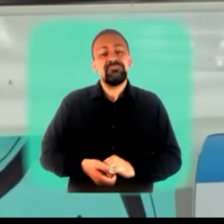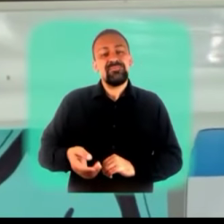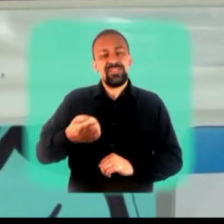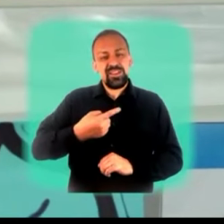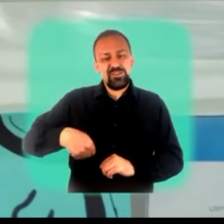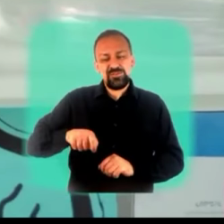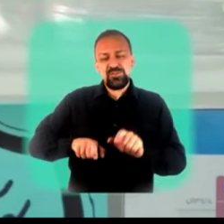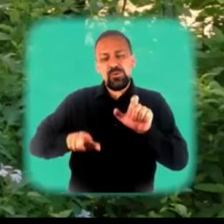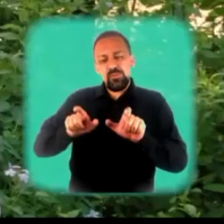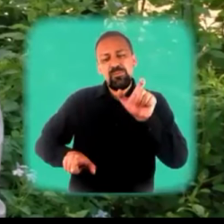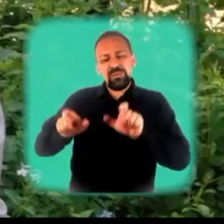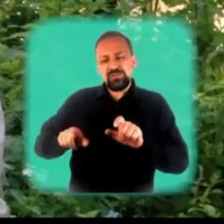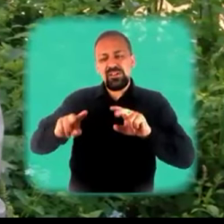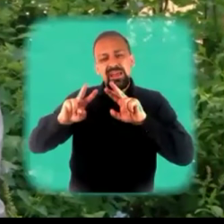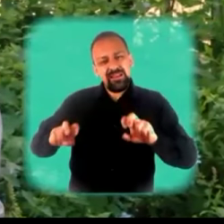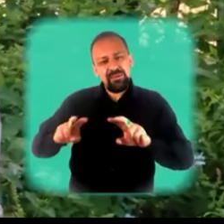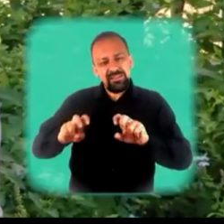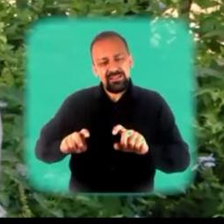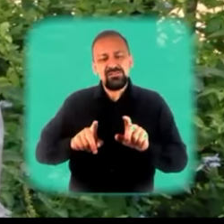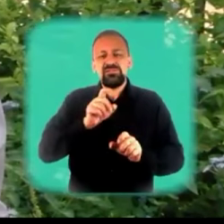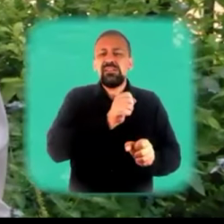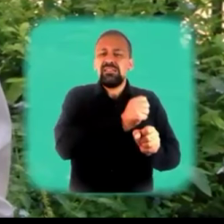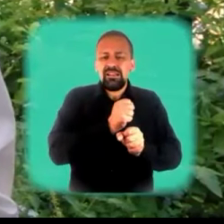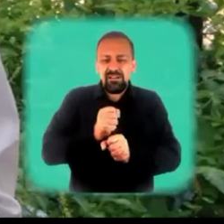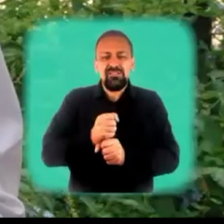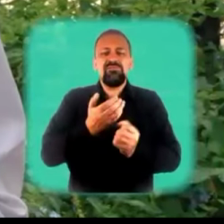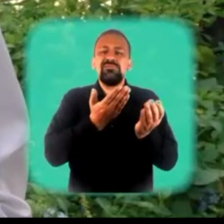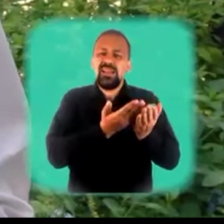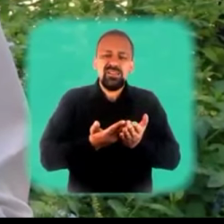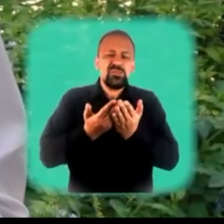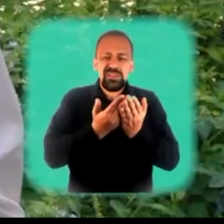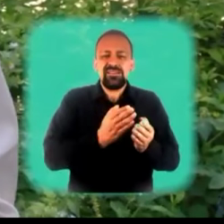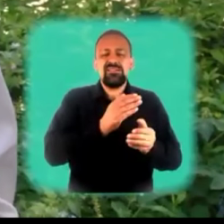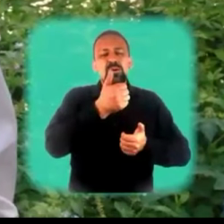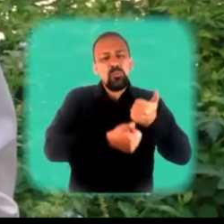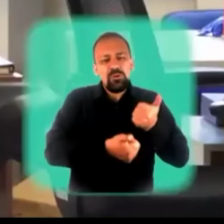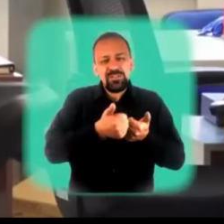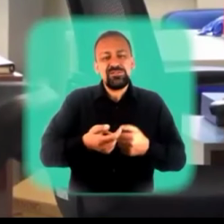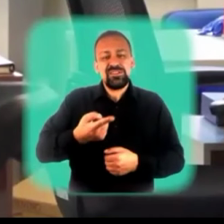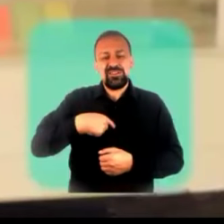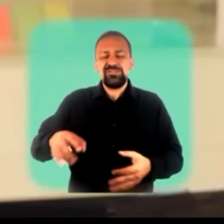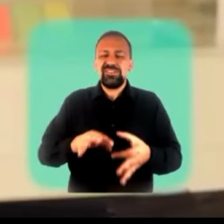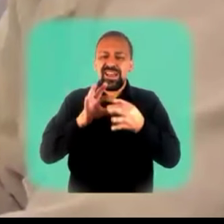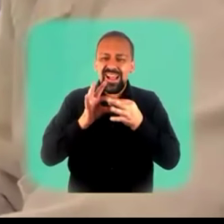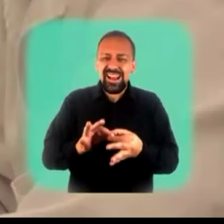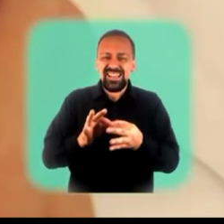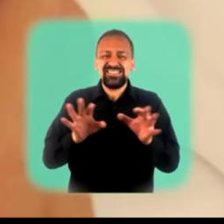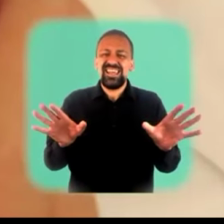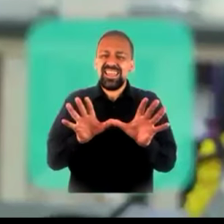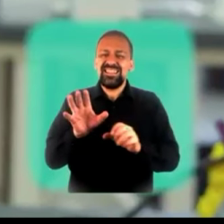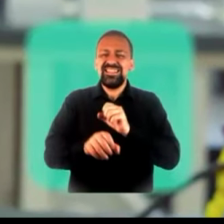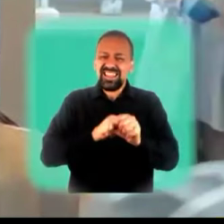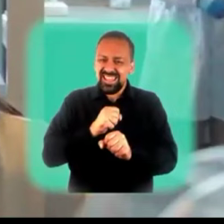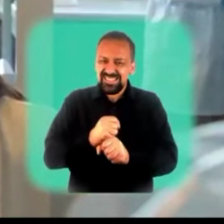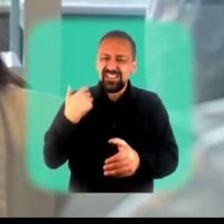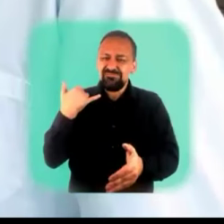En nombre de las y los investigadores, colaboradores, estudiantes y profesionales de ACDIS, agradecemos estos 10